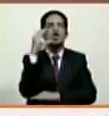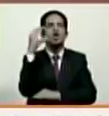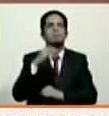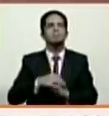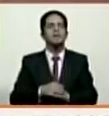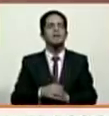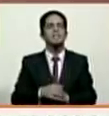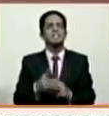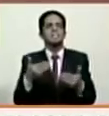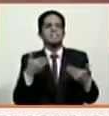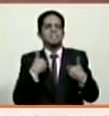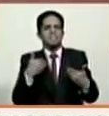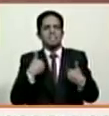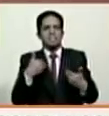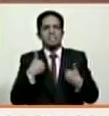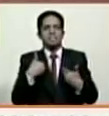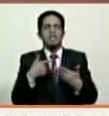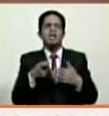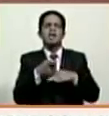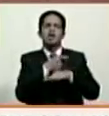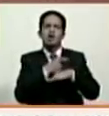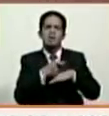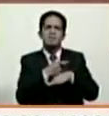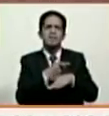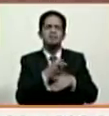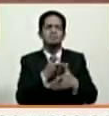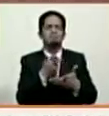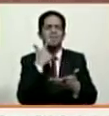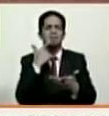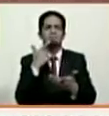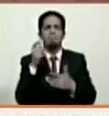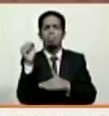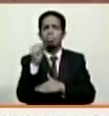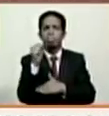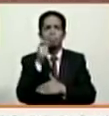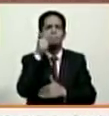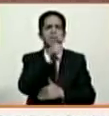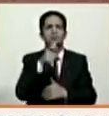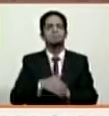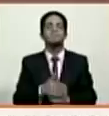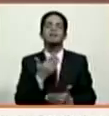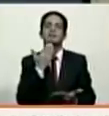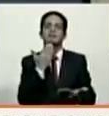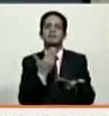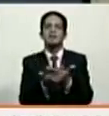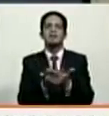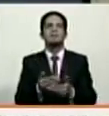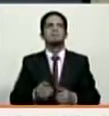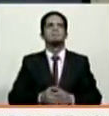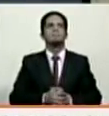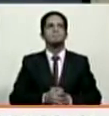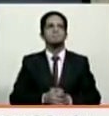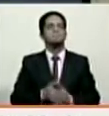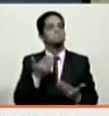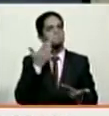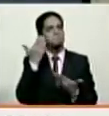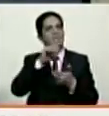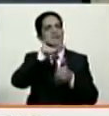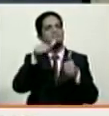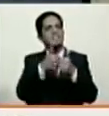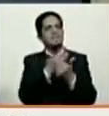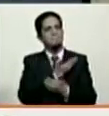consecuencias de la ausencia de un gobierno que atienda sobre todo a los más vulnerables. Muchísimas gracias. Bien, eran palabras del